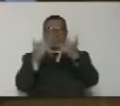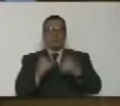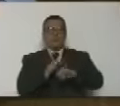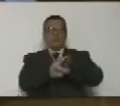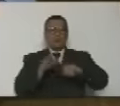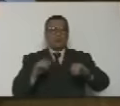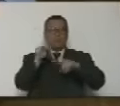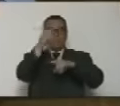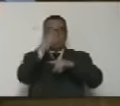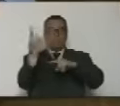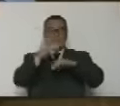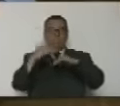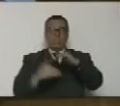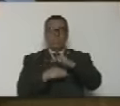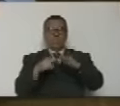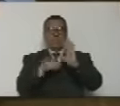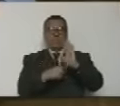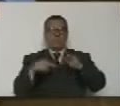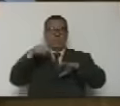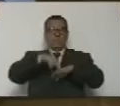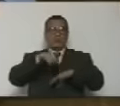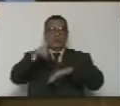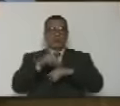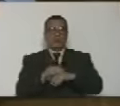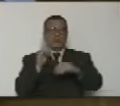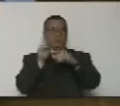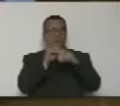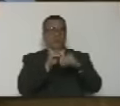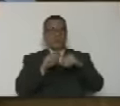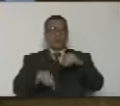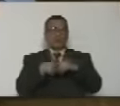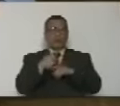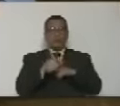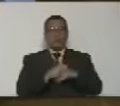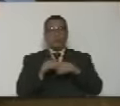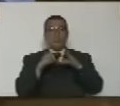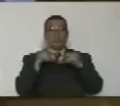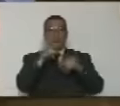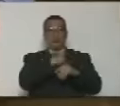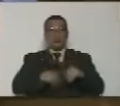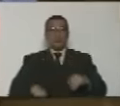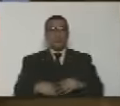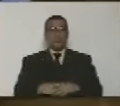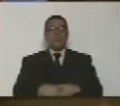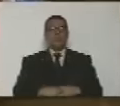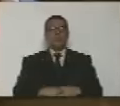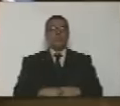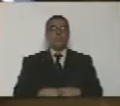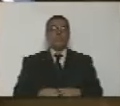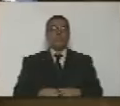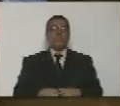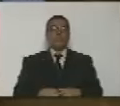del día, el primer vicepresidente levantó la sesión ordinaria y convocó para la próxima sesión. Es todo, ciudadano presidente.